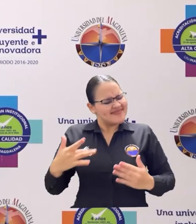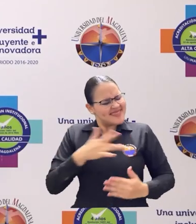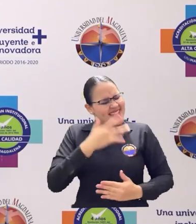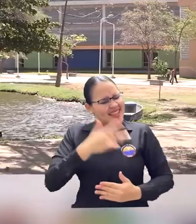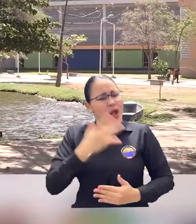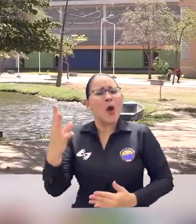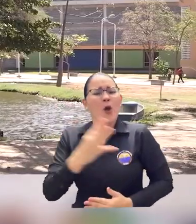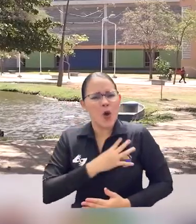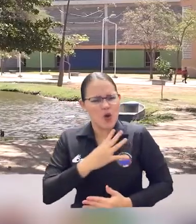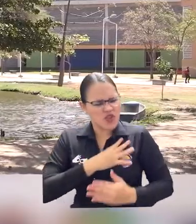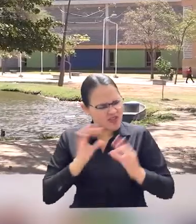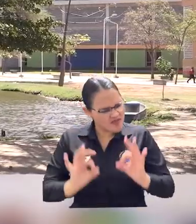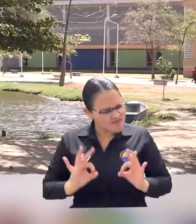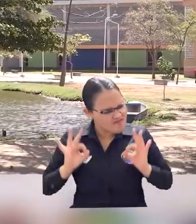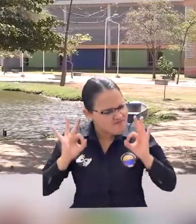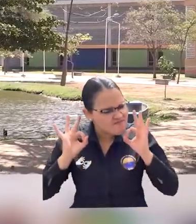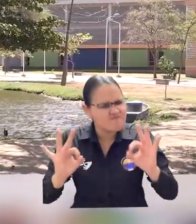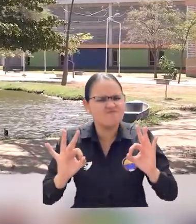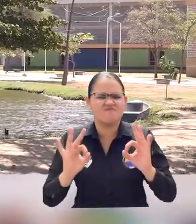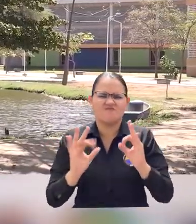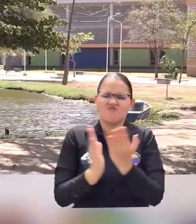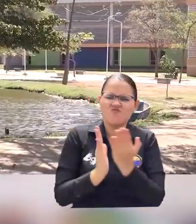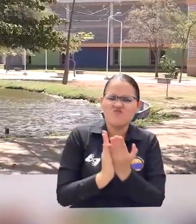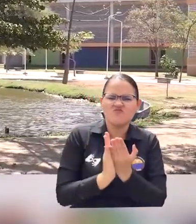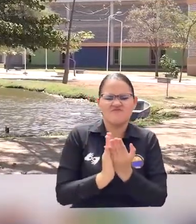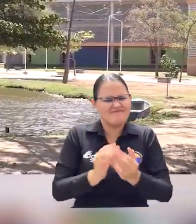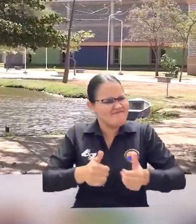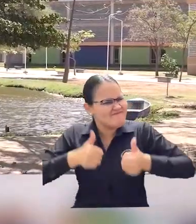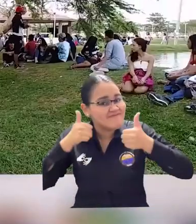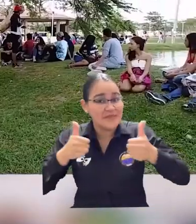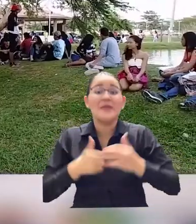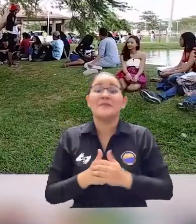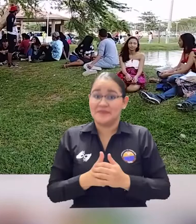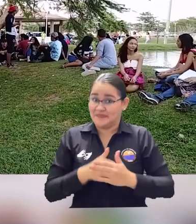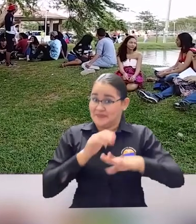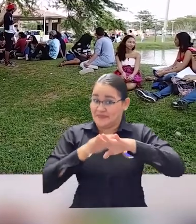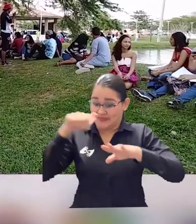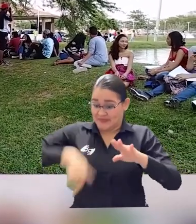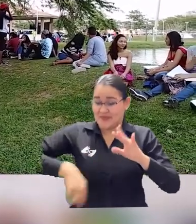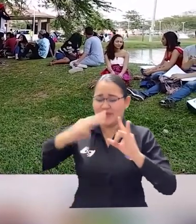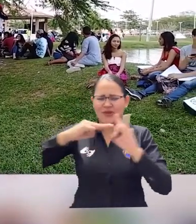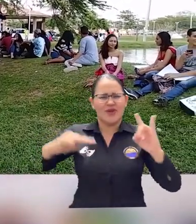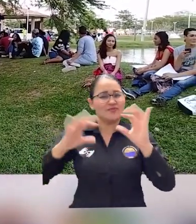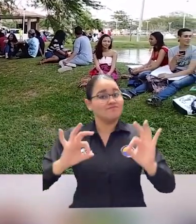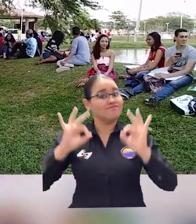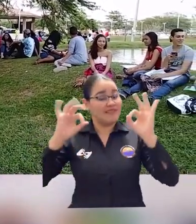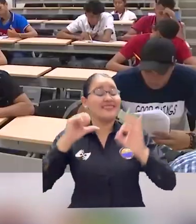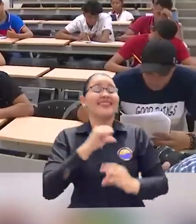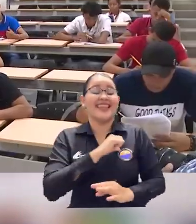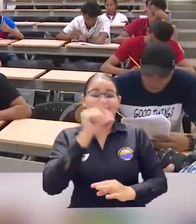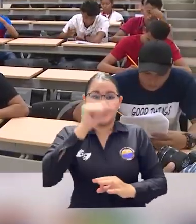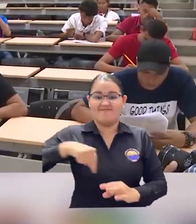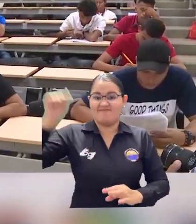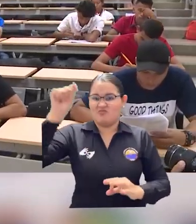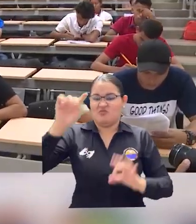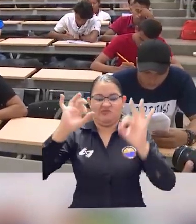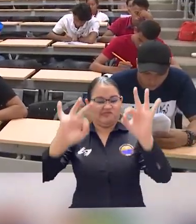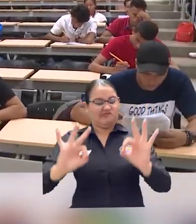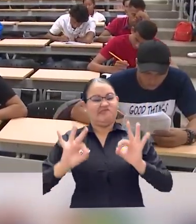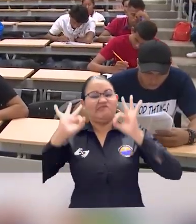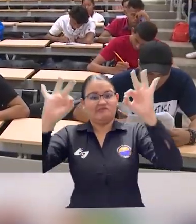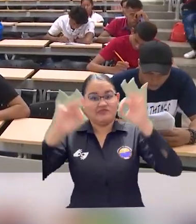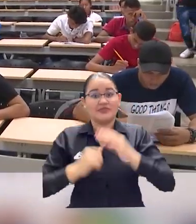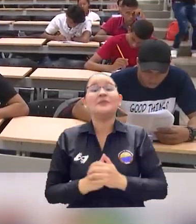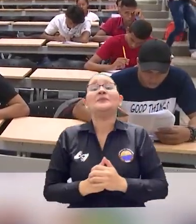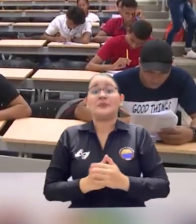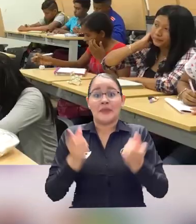vida, para que tengan educación de alta calidad. Llegan ustedes a una gran universidad, una universidad acreditada por alta calidad, con